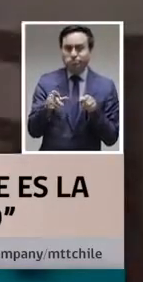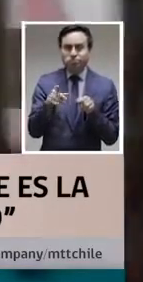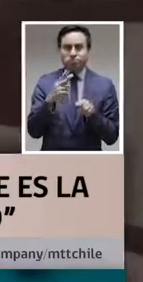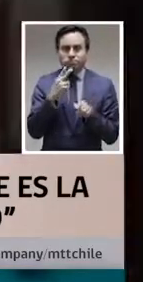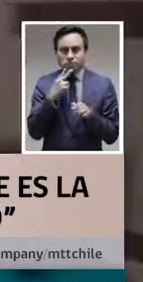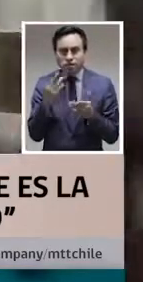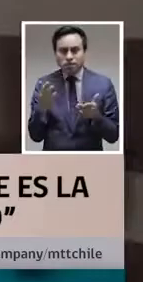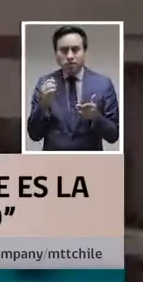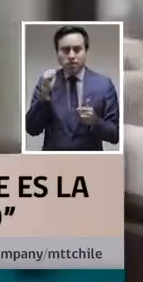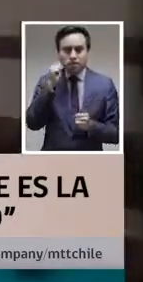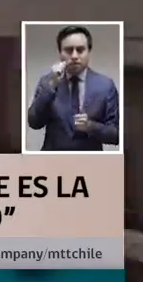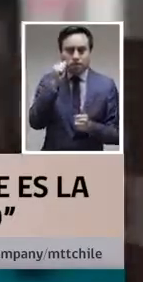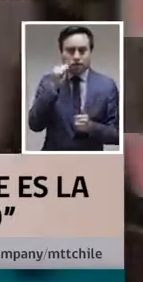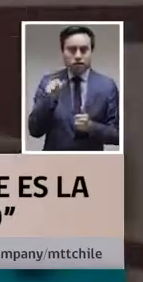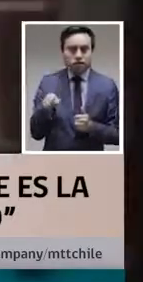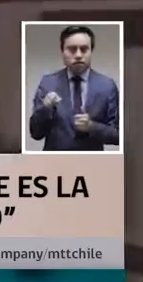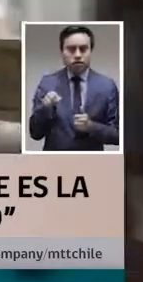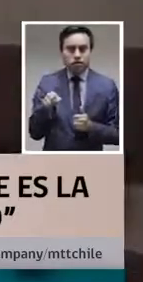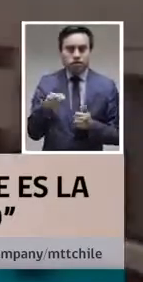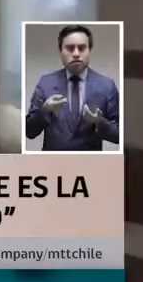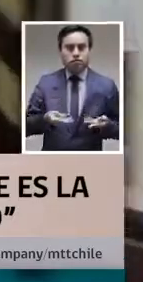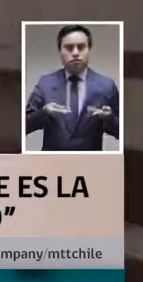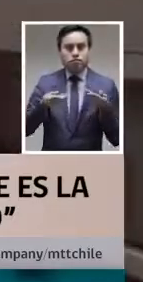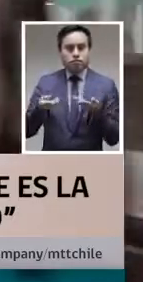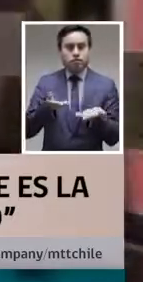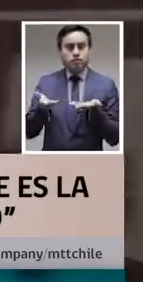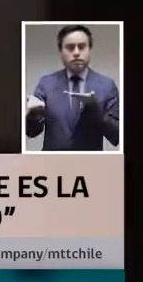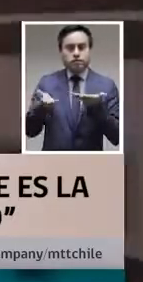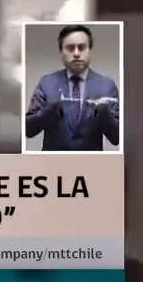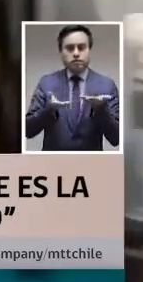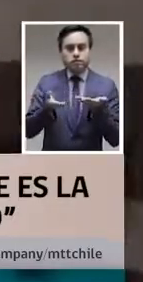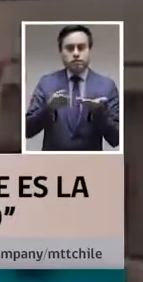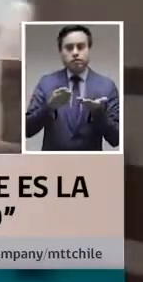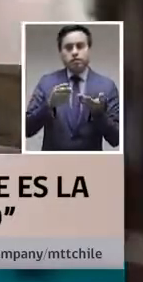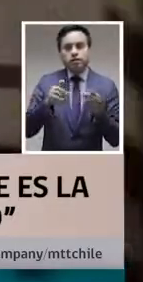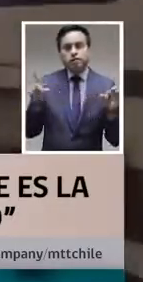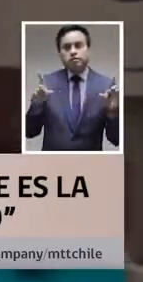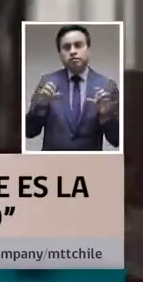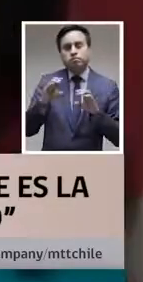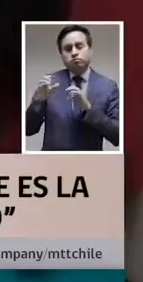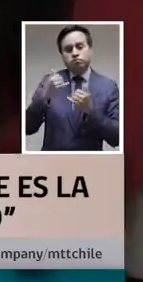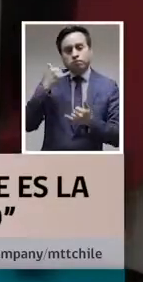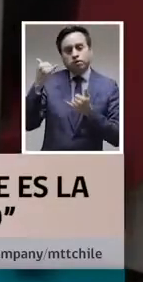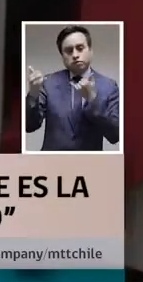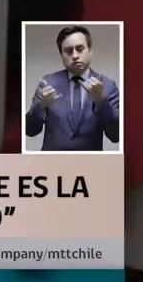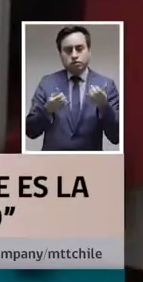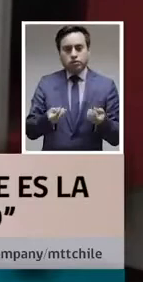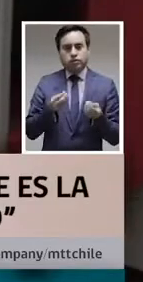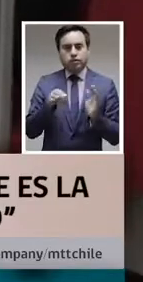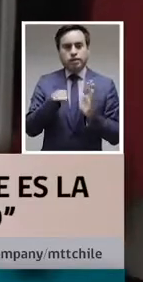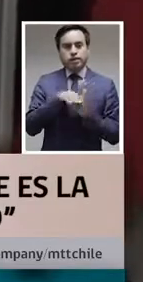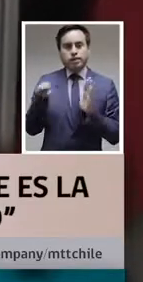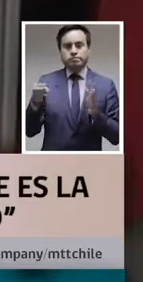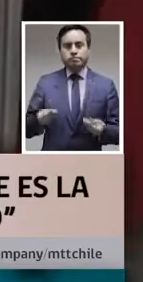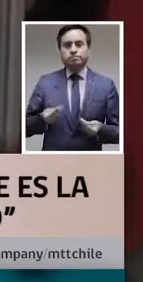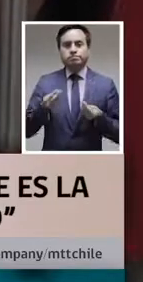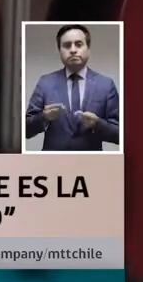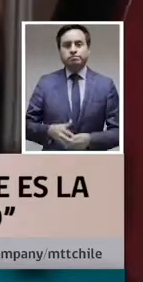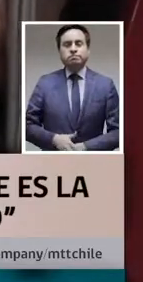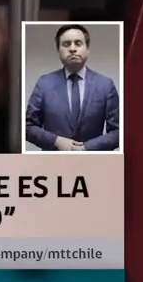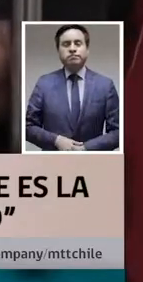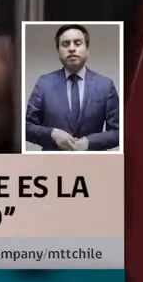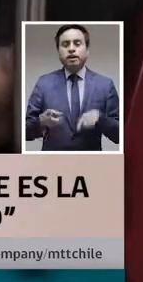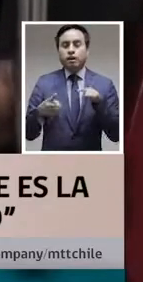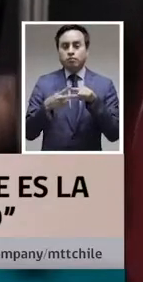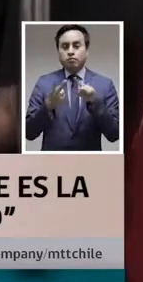vida diaria disponer de servicios de telecomunicaciones de buen estándar. En